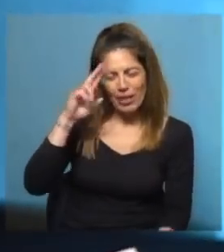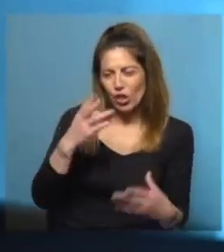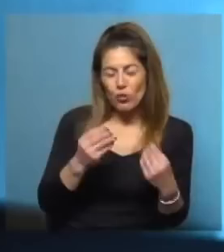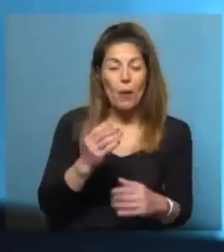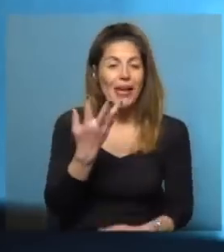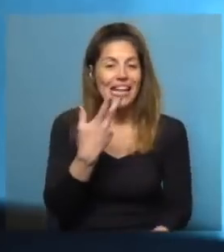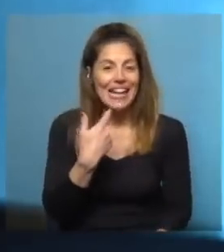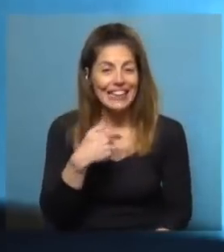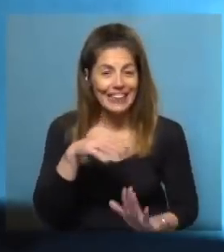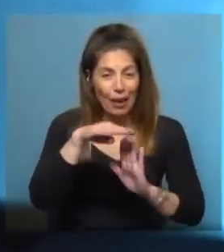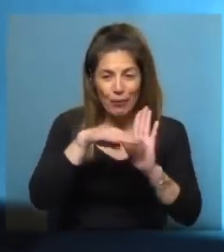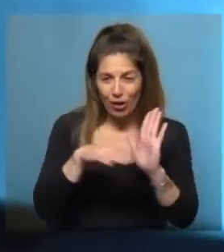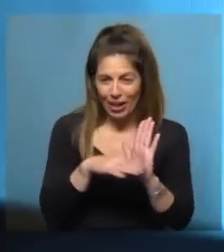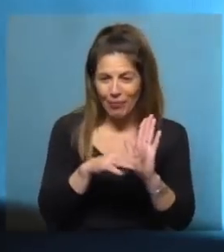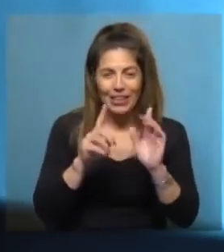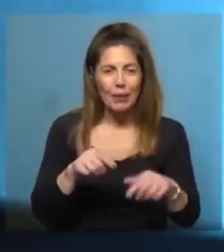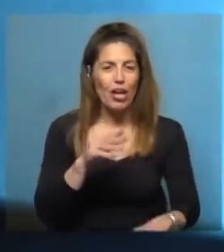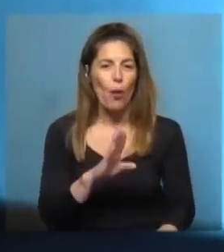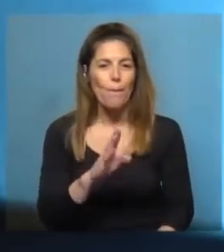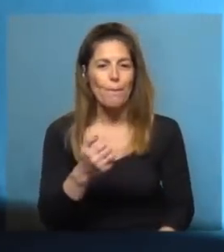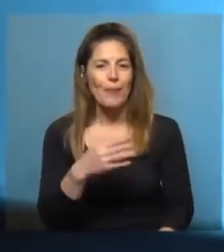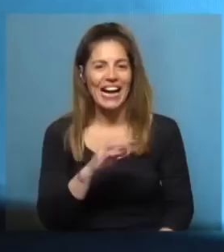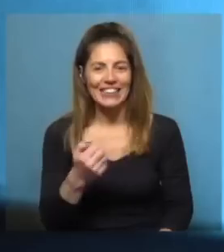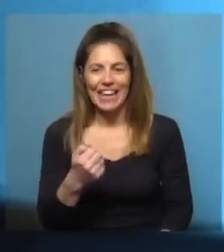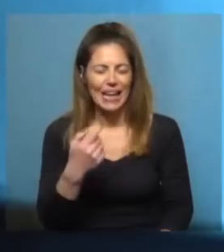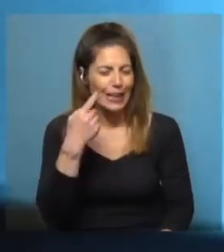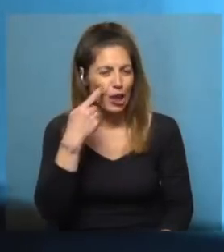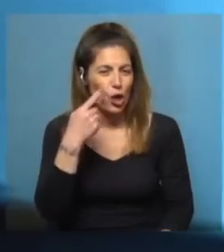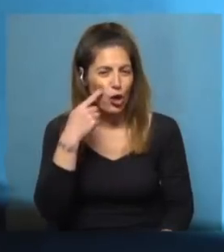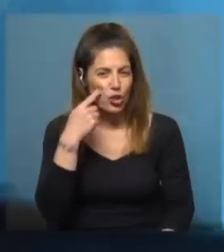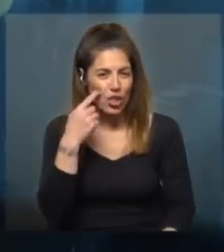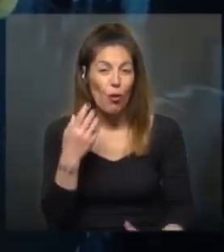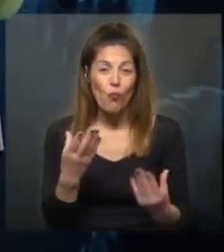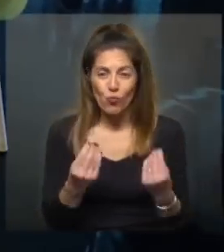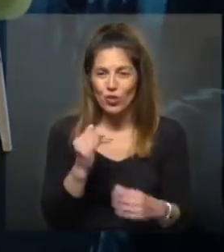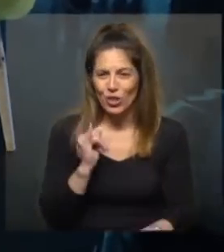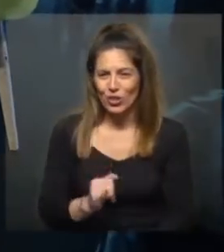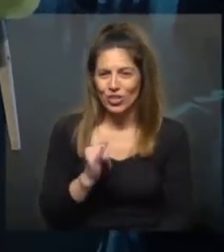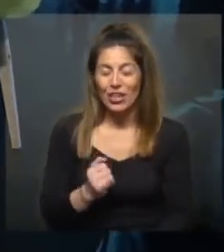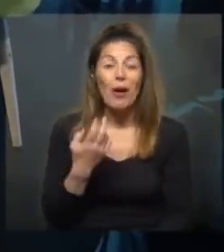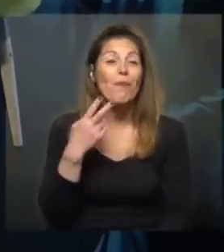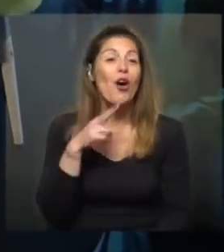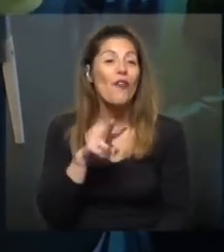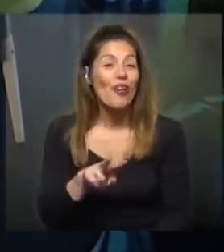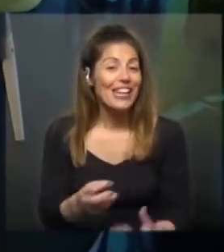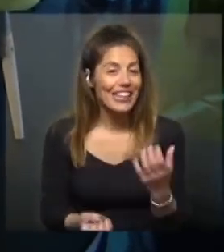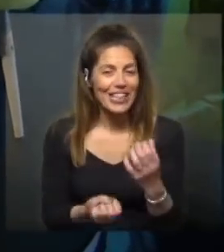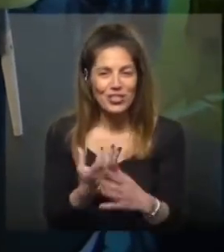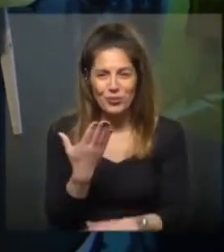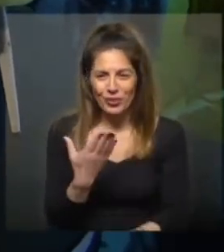el programa y bueno Y ni que hablar con pata que nos conocemos bastante así que bueno vamos a ver vamos a ver qué Qué